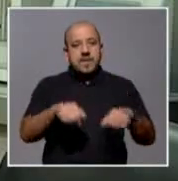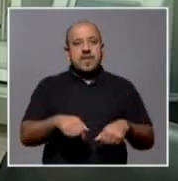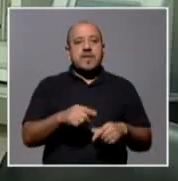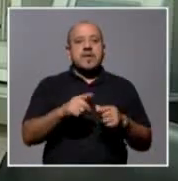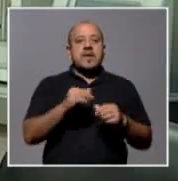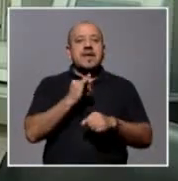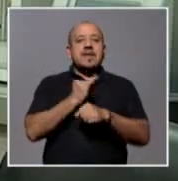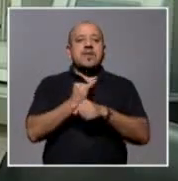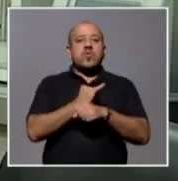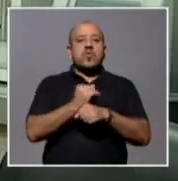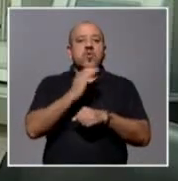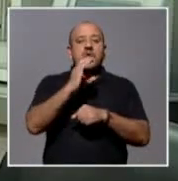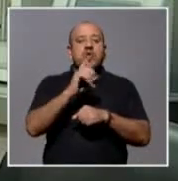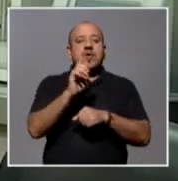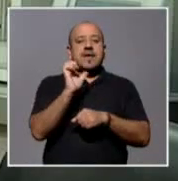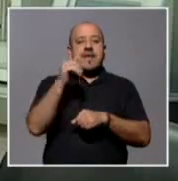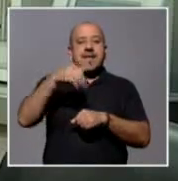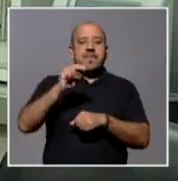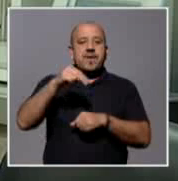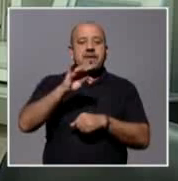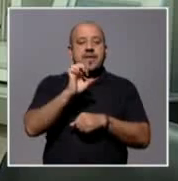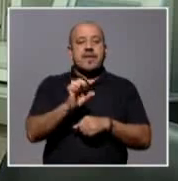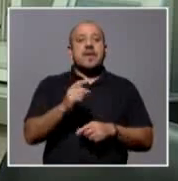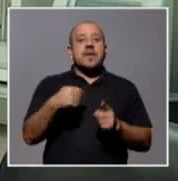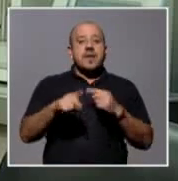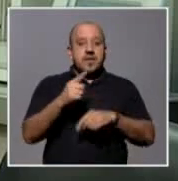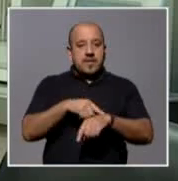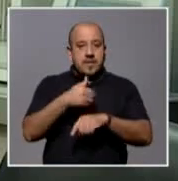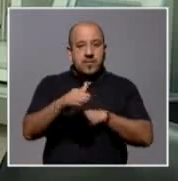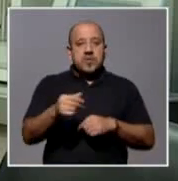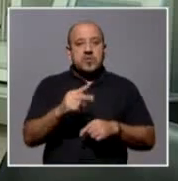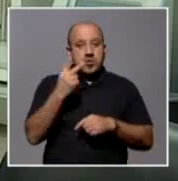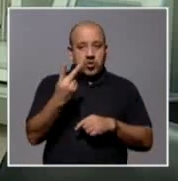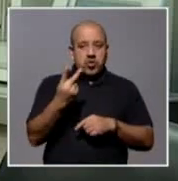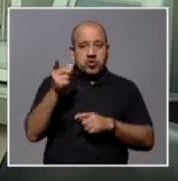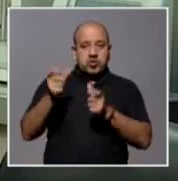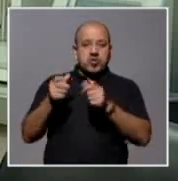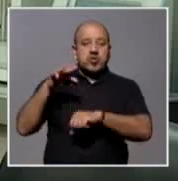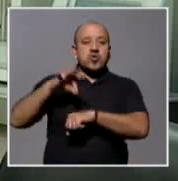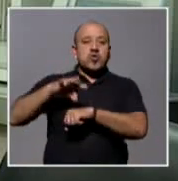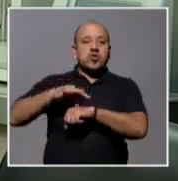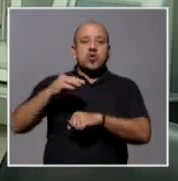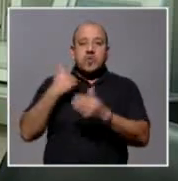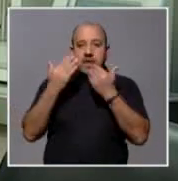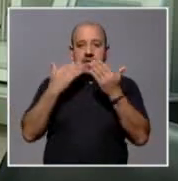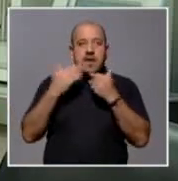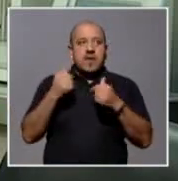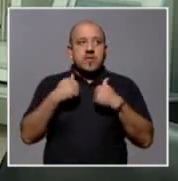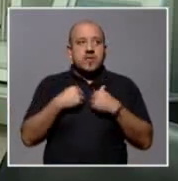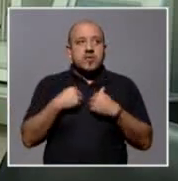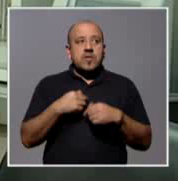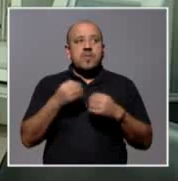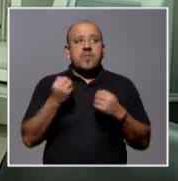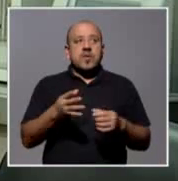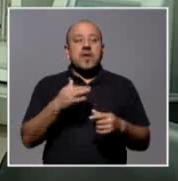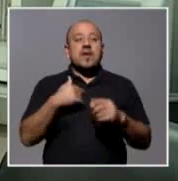IIBCE, Instituto de Investigaciones Biológicas Clemente Estable. En un rato, dos interlocutores, dos doctores, Campo, charlando con nosotros, porque ha habido un